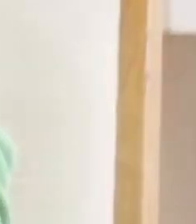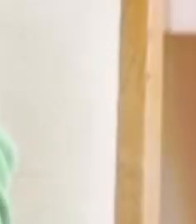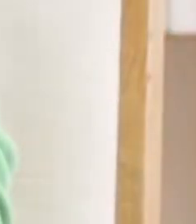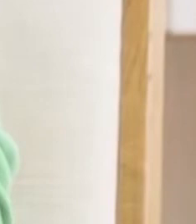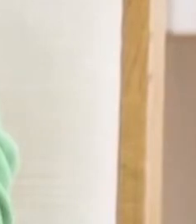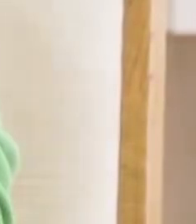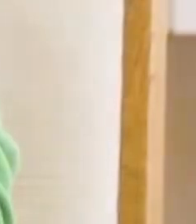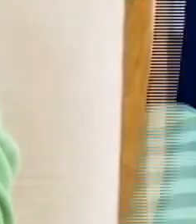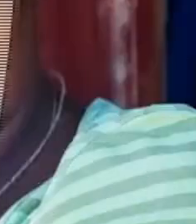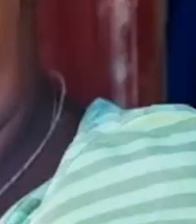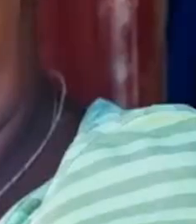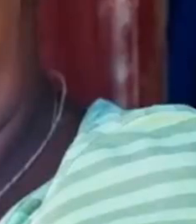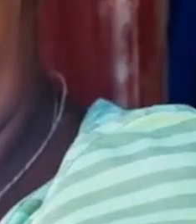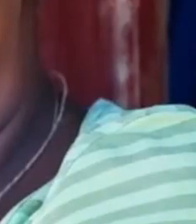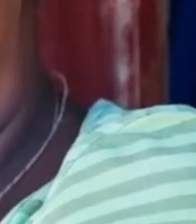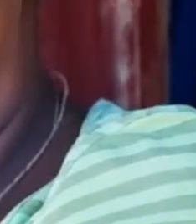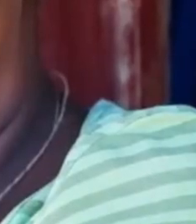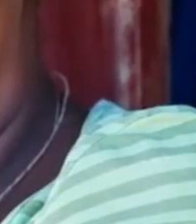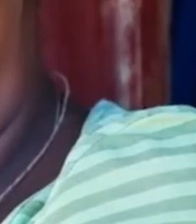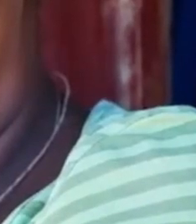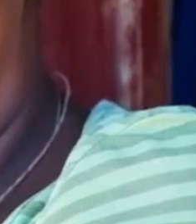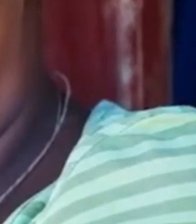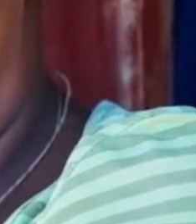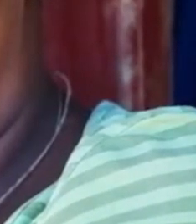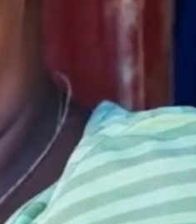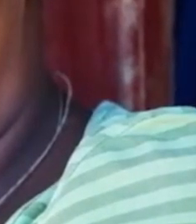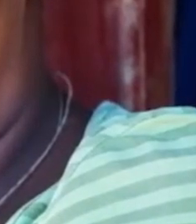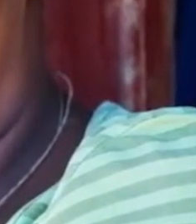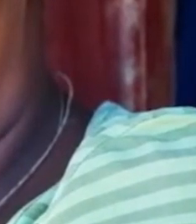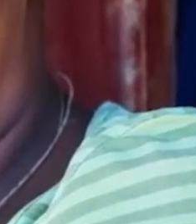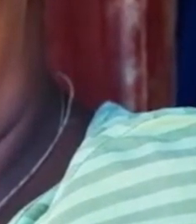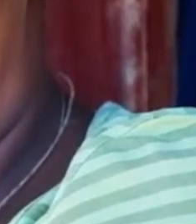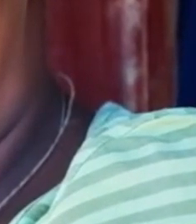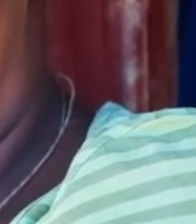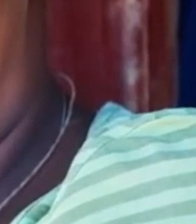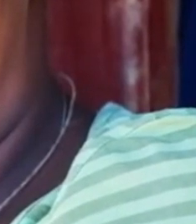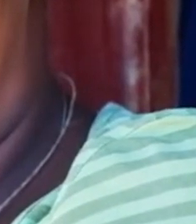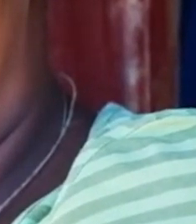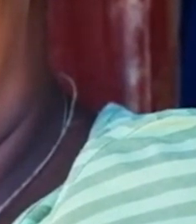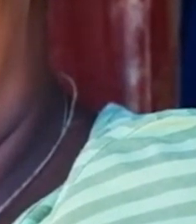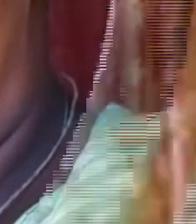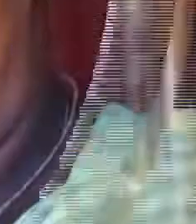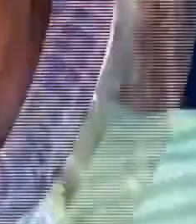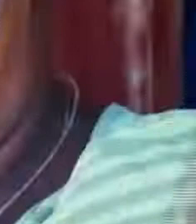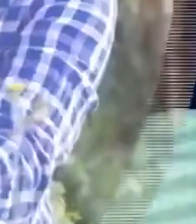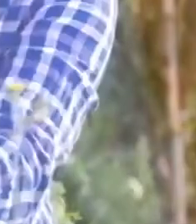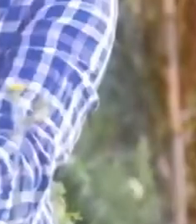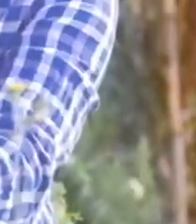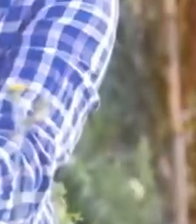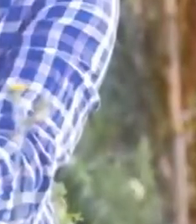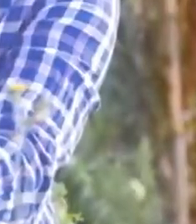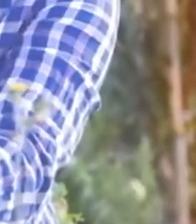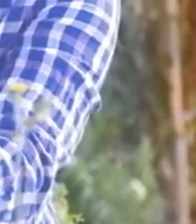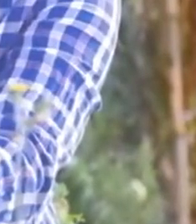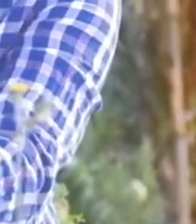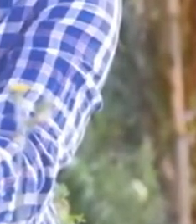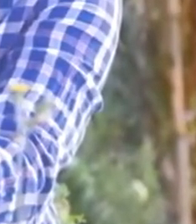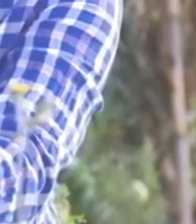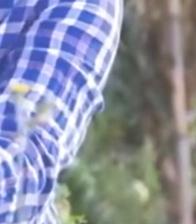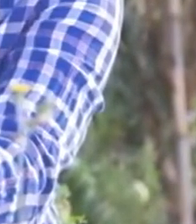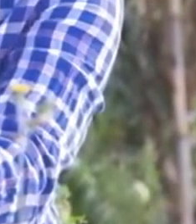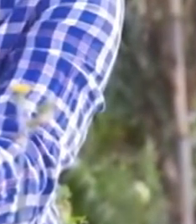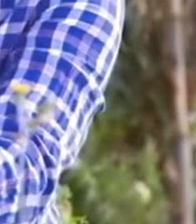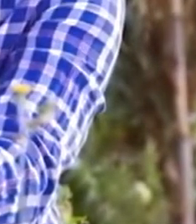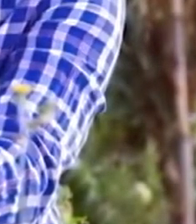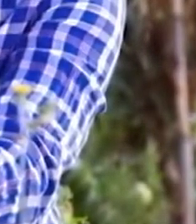Voz, este miércoles a las 9 de la mañana, en vivo por el Facebook del INAMU, con repetición este